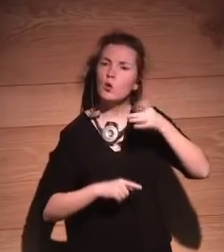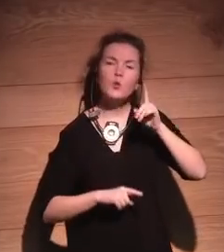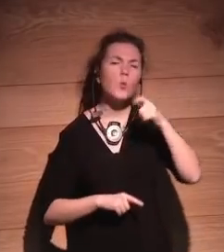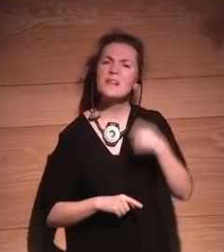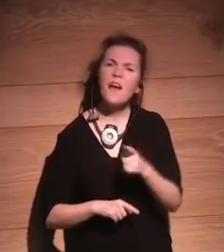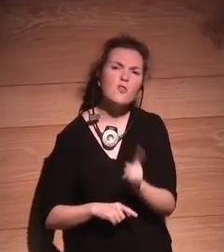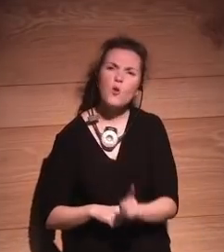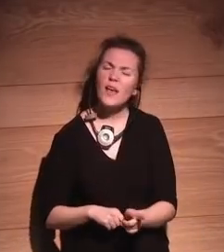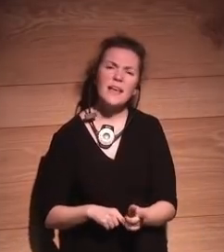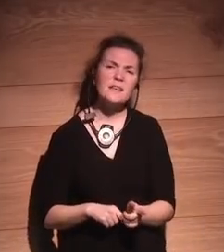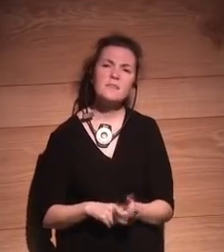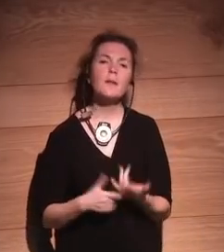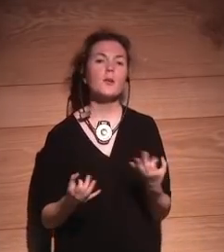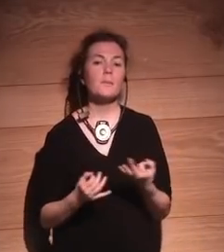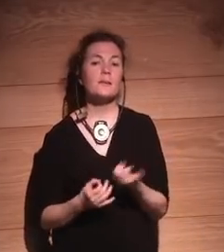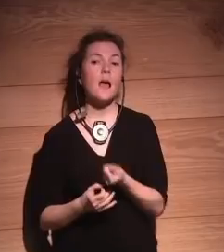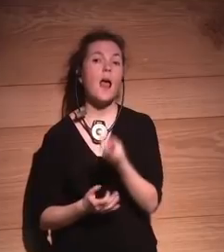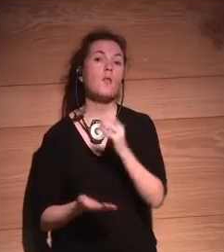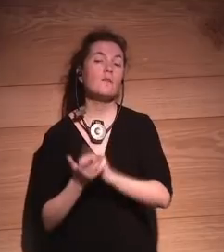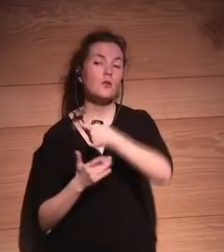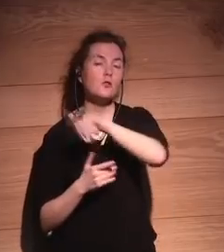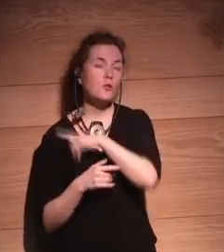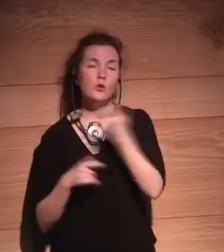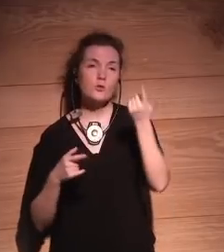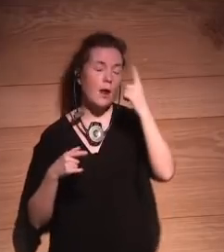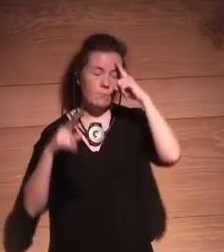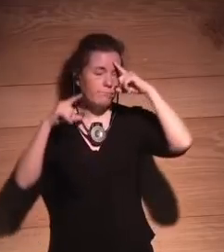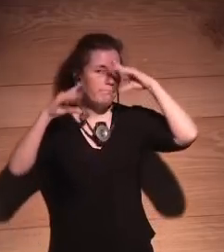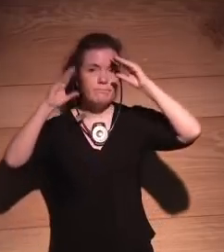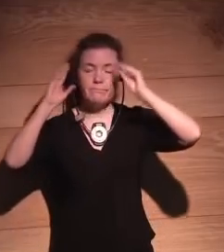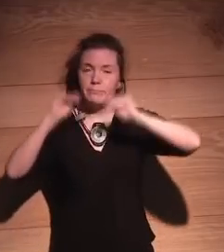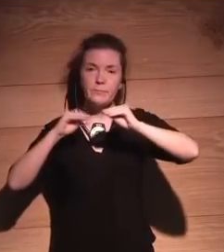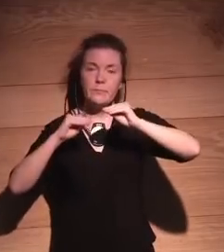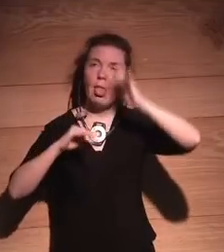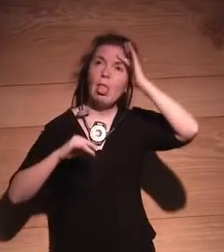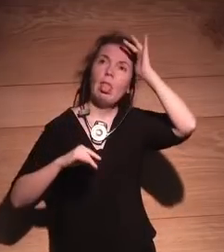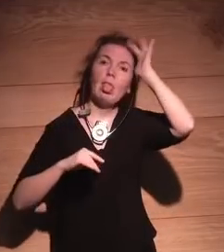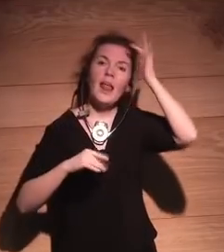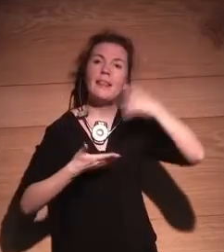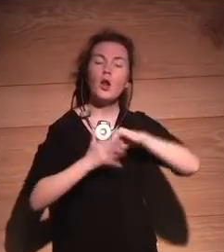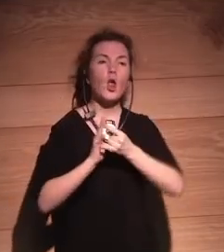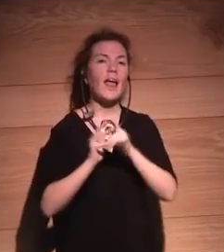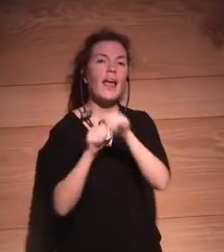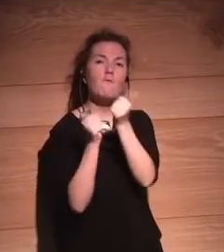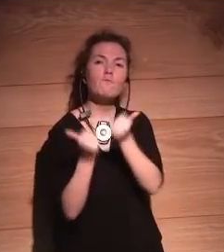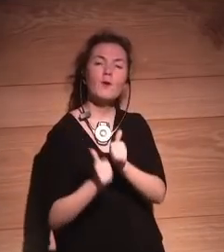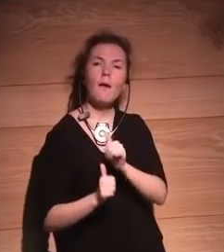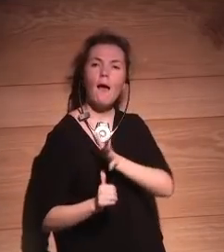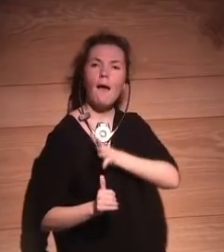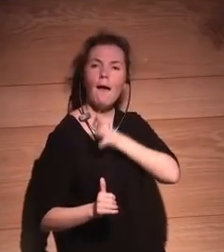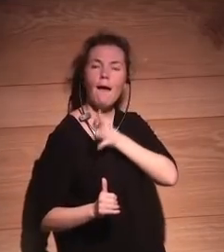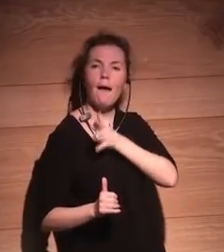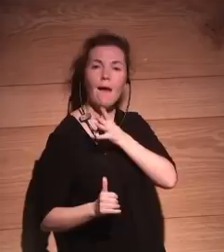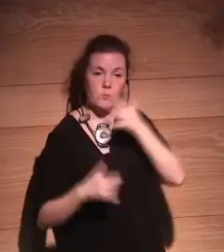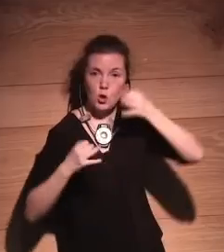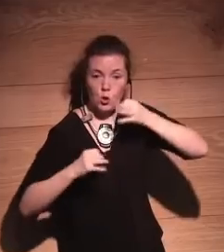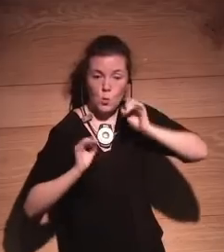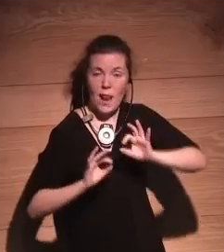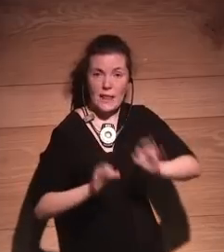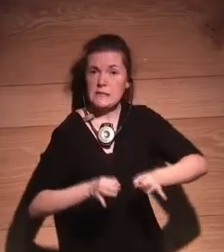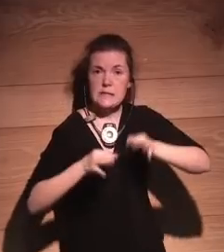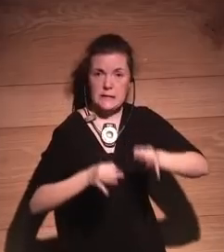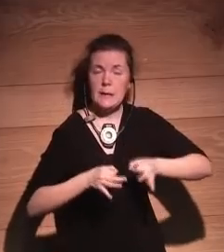cara. Lo que pasa es que hemos estado en algunos casos despistados con la tecnología, que de manera fascinante, pues lógicamente, como ha pasado